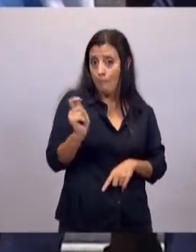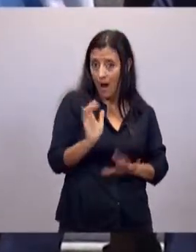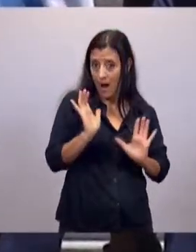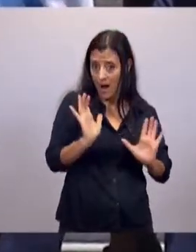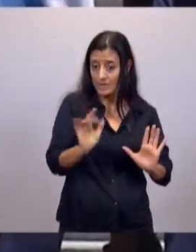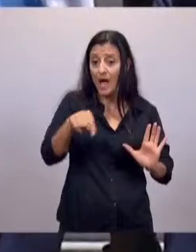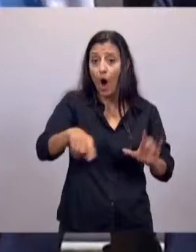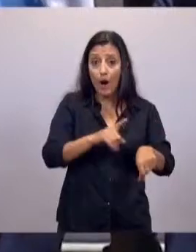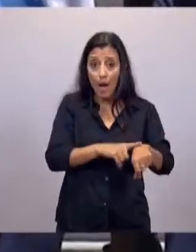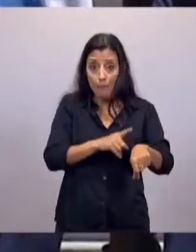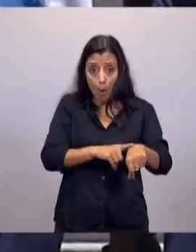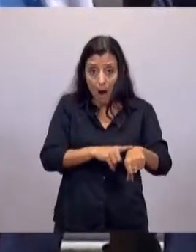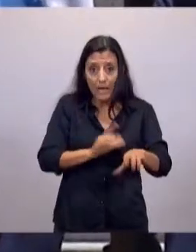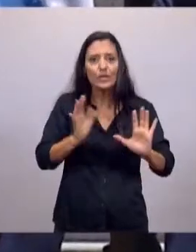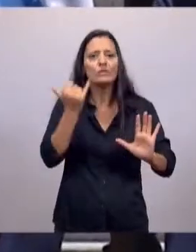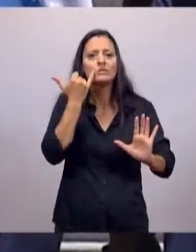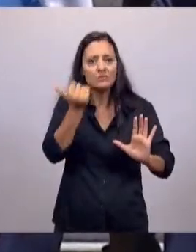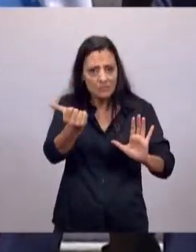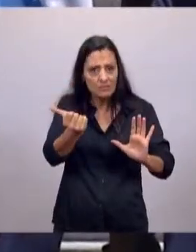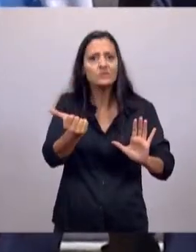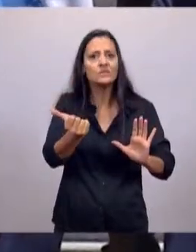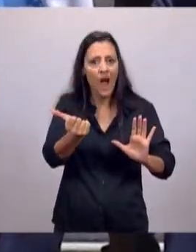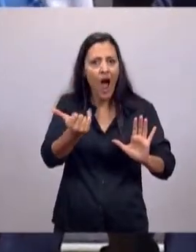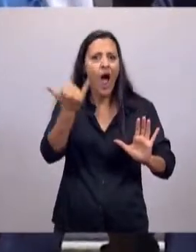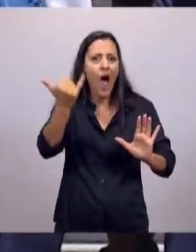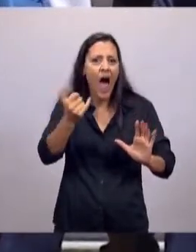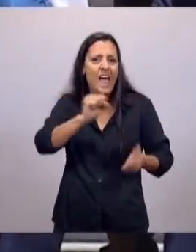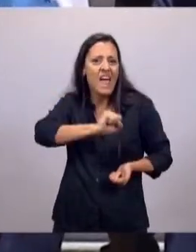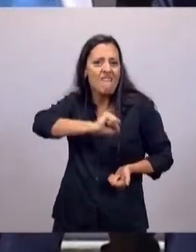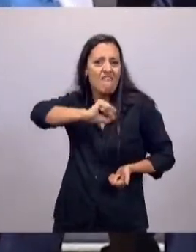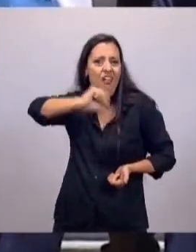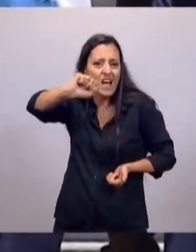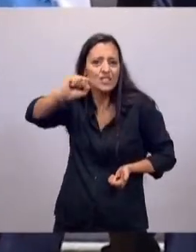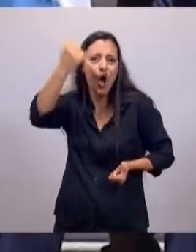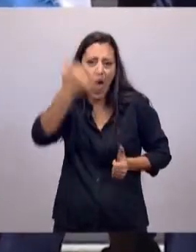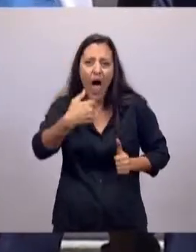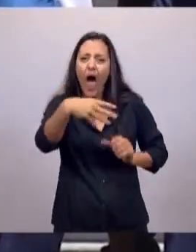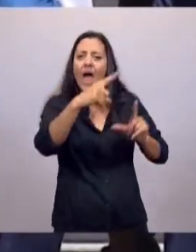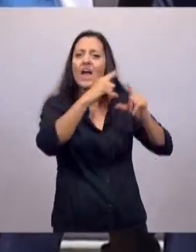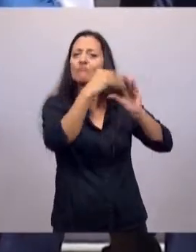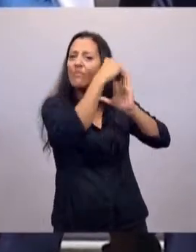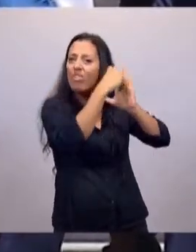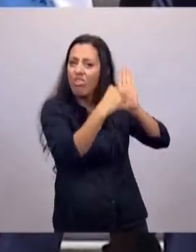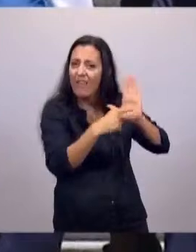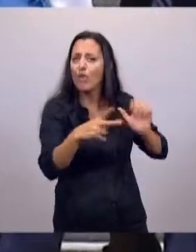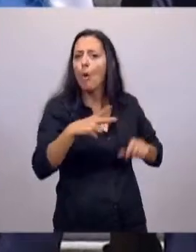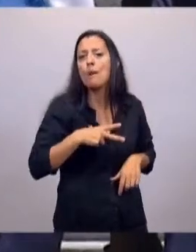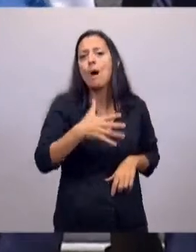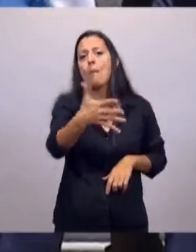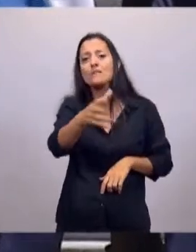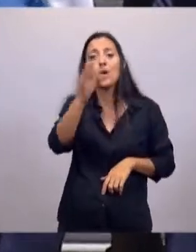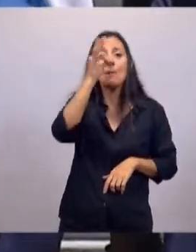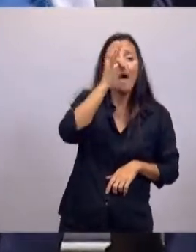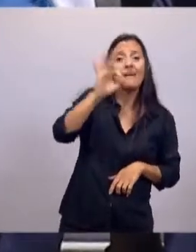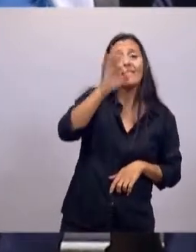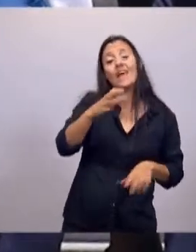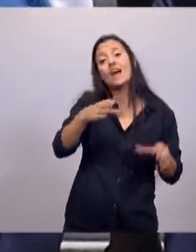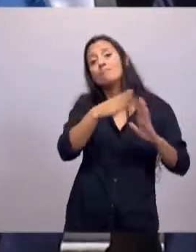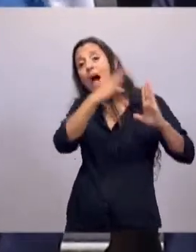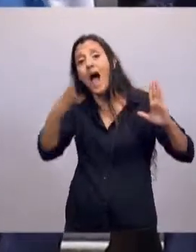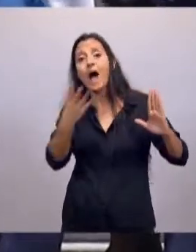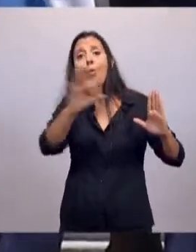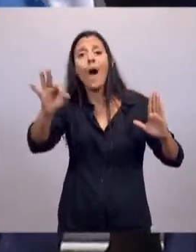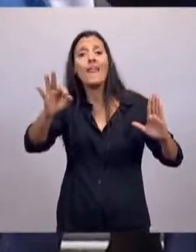mientras que hoy mismo ya viaja a un ritmo, de acuerdo a estimaciones privadas, que oscilan entre el 20 y el